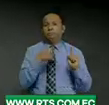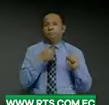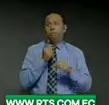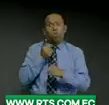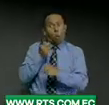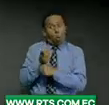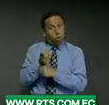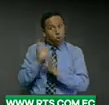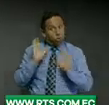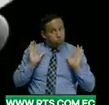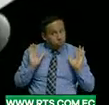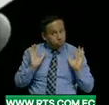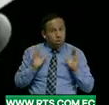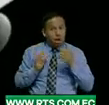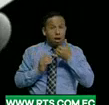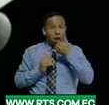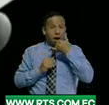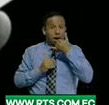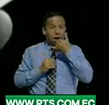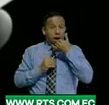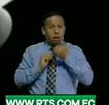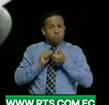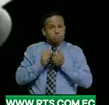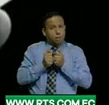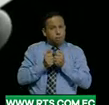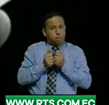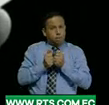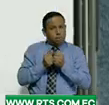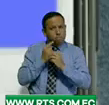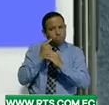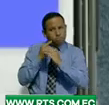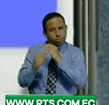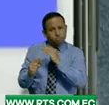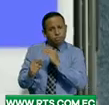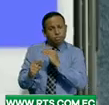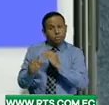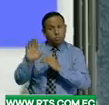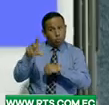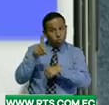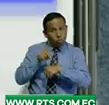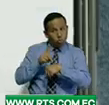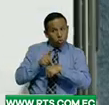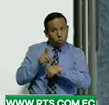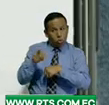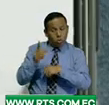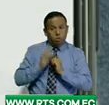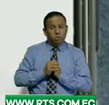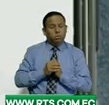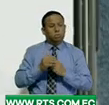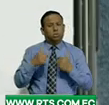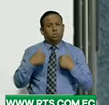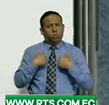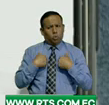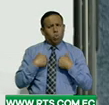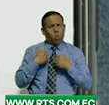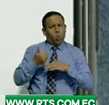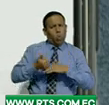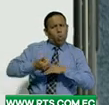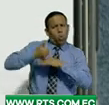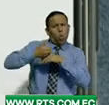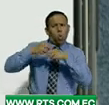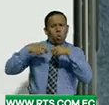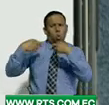extenso mensaje a través de Telegram señaló lo siguiente doctor yo soy juez constitucional Nadie puede